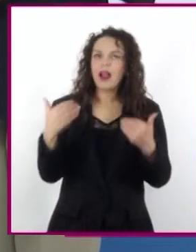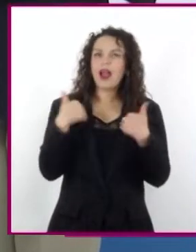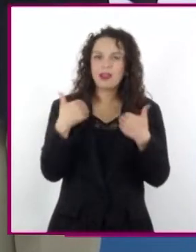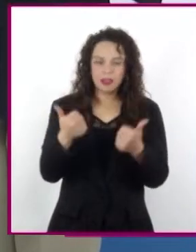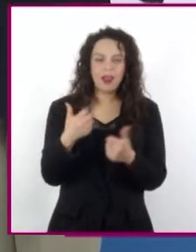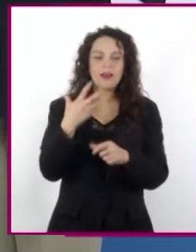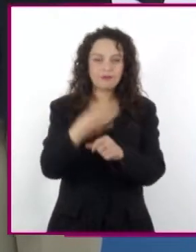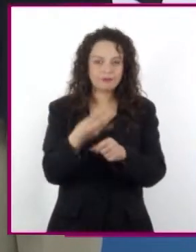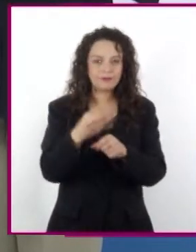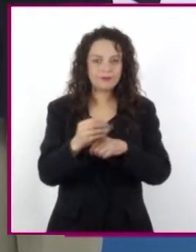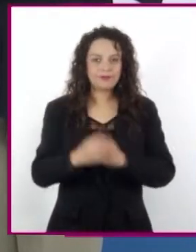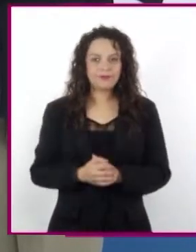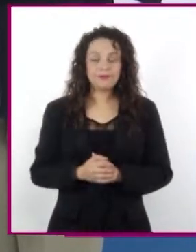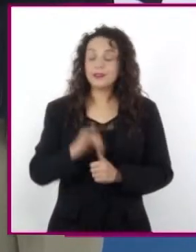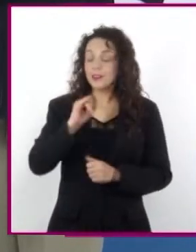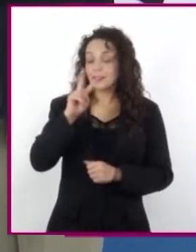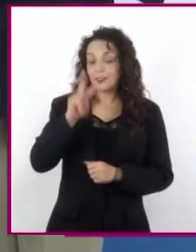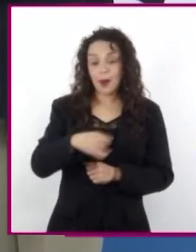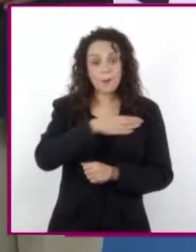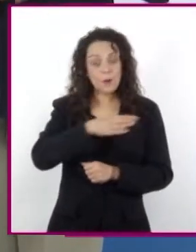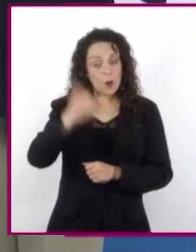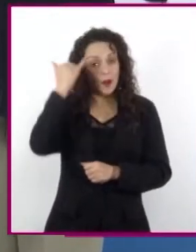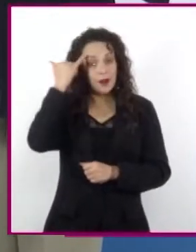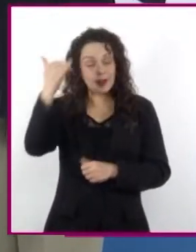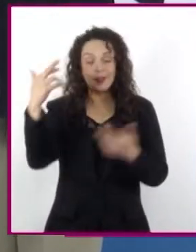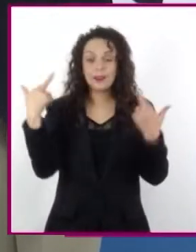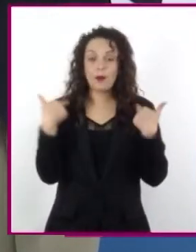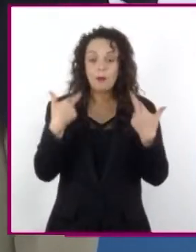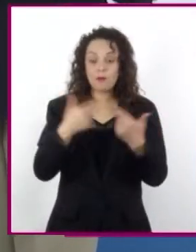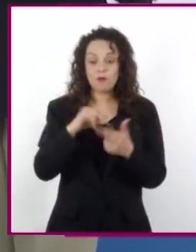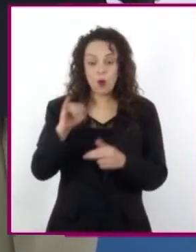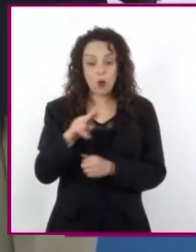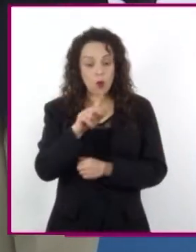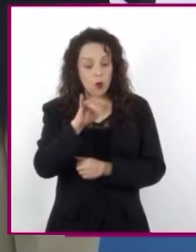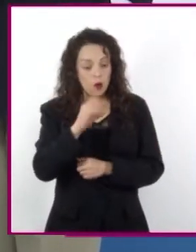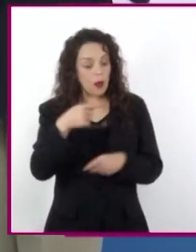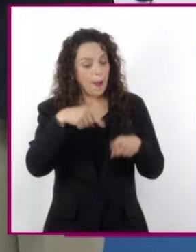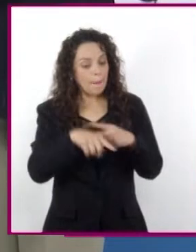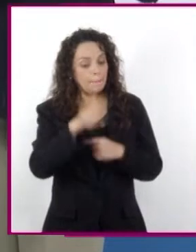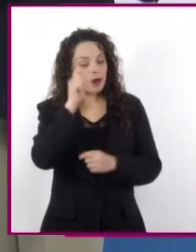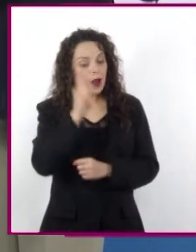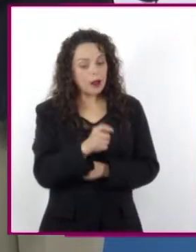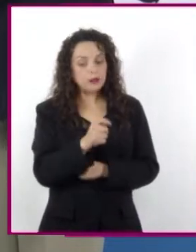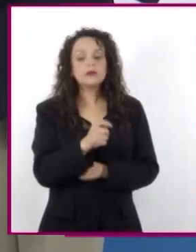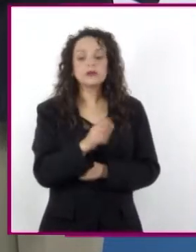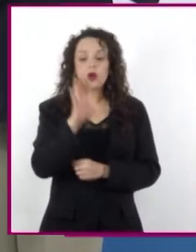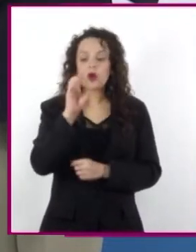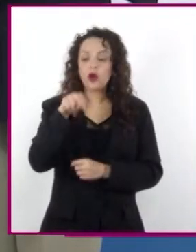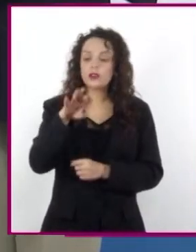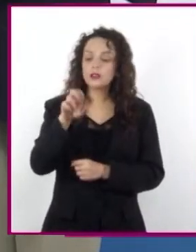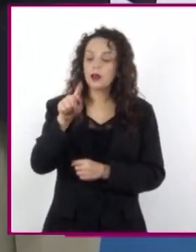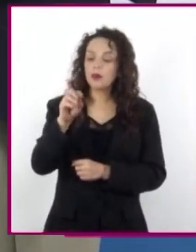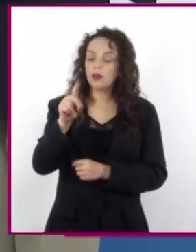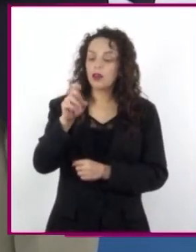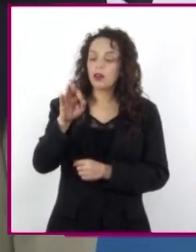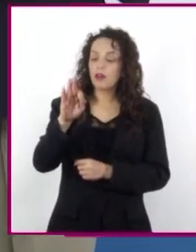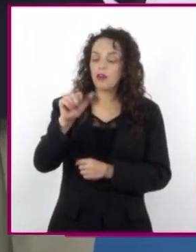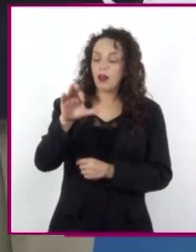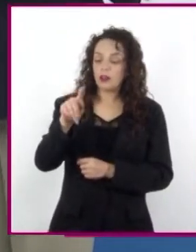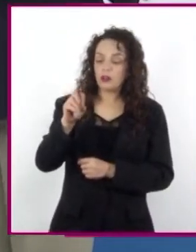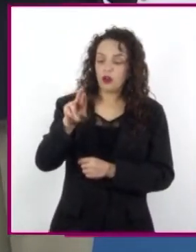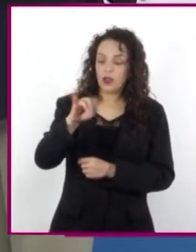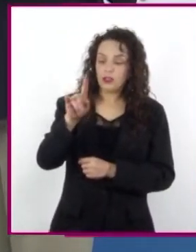Me parece excelente idea, maestro Julio. Iniciemos con el concepto de factorización.